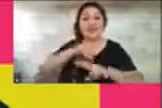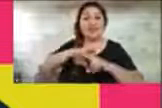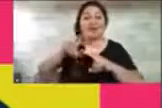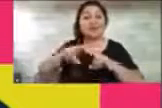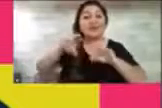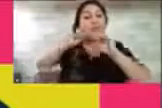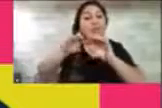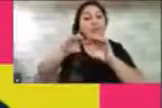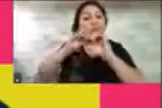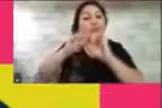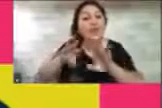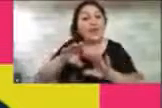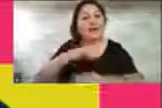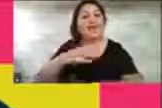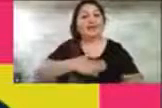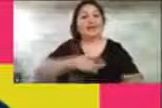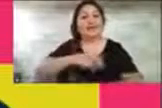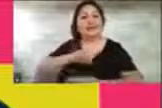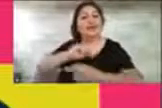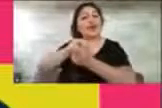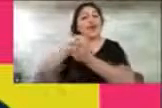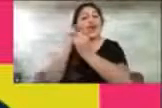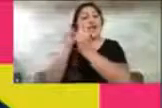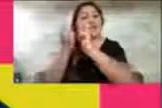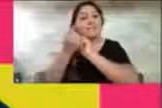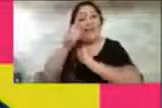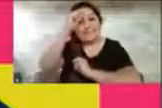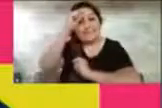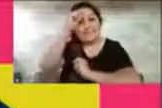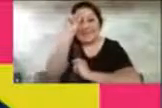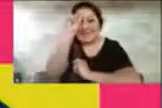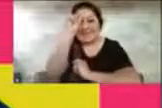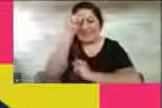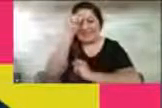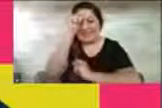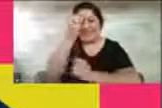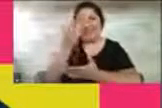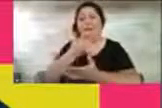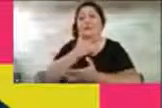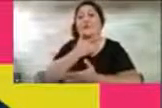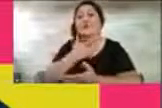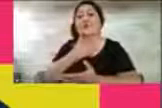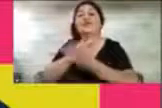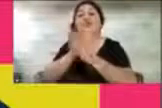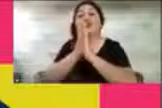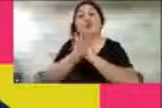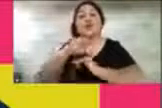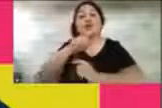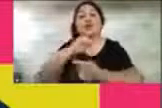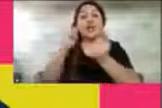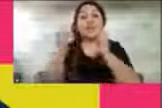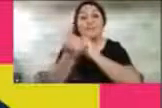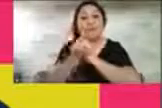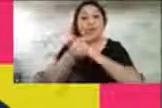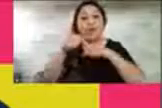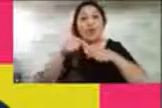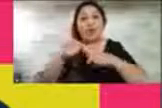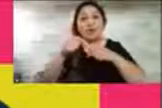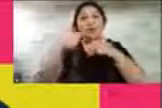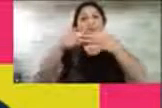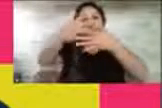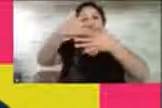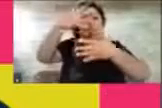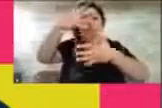queremos cambiar este paradigma porque todo esto cambio una plataforma virtual que entrega información a